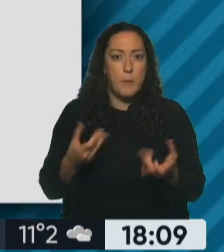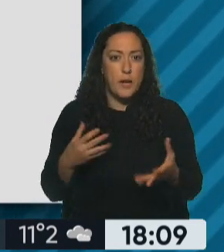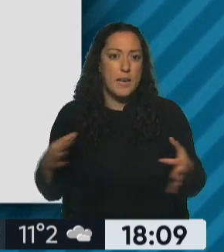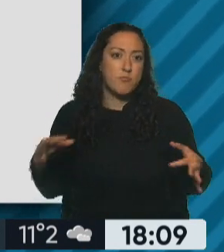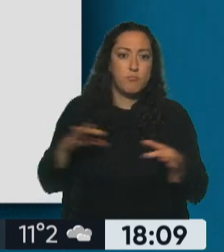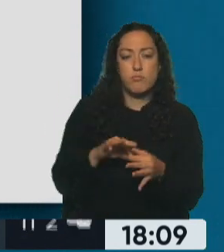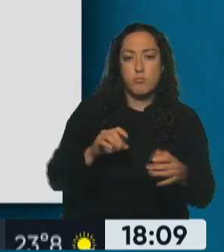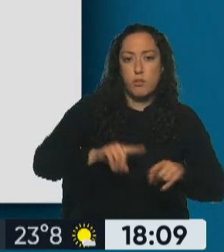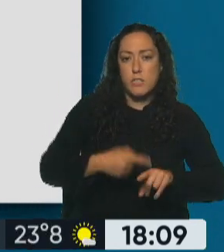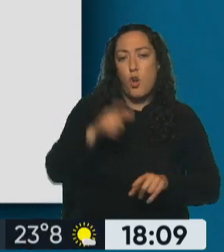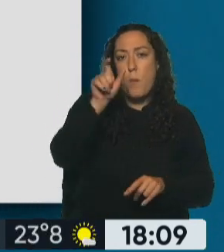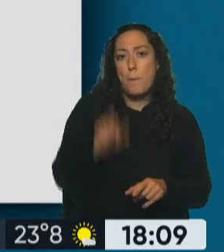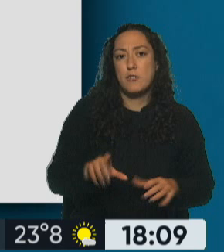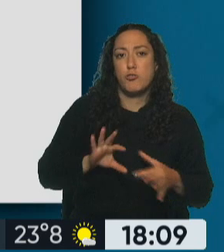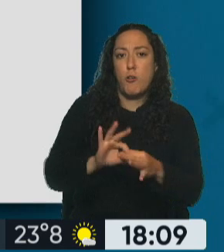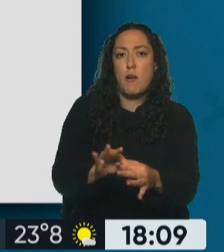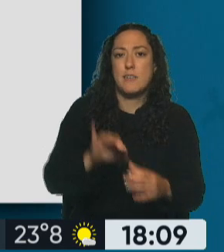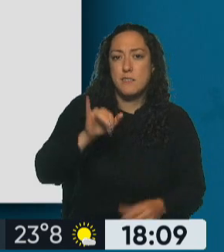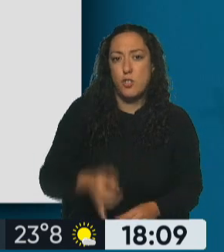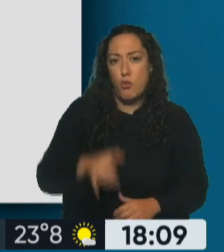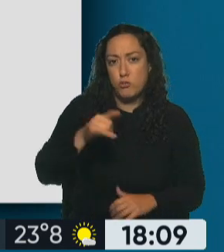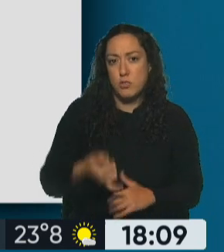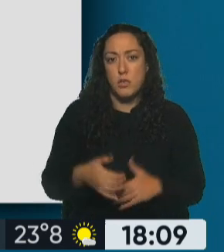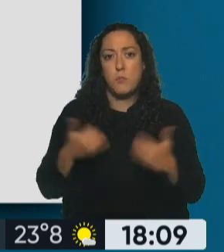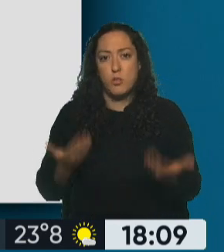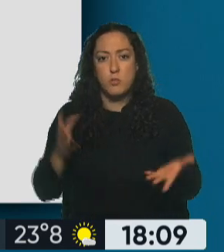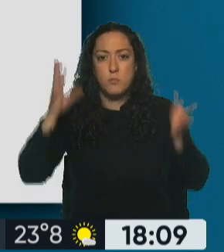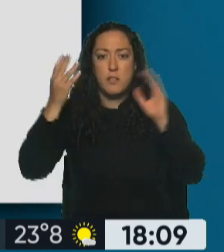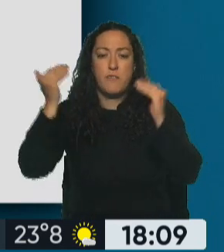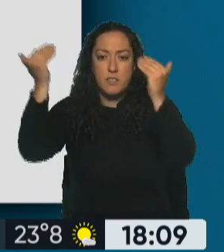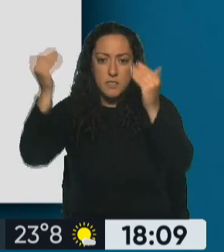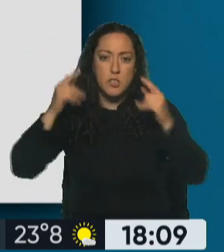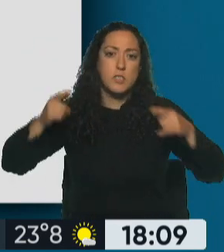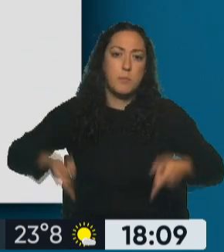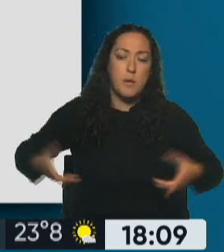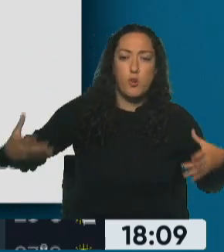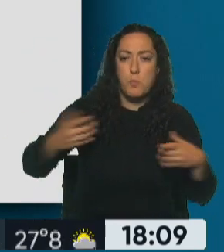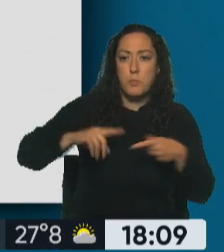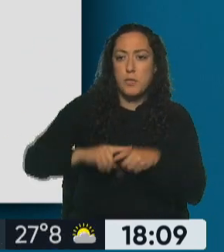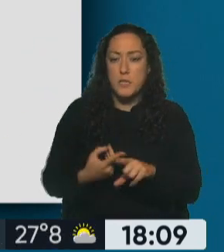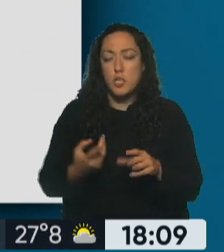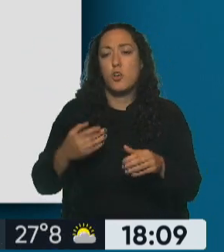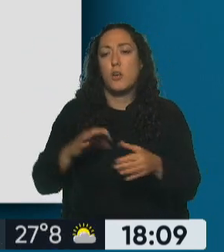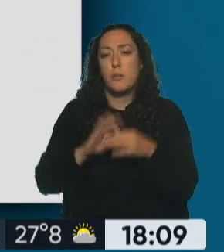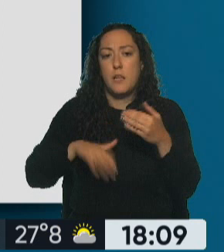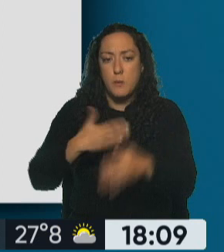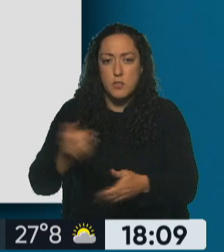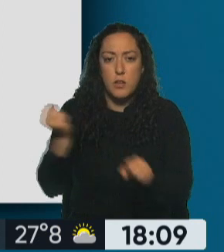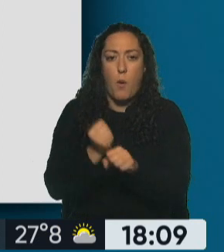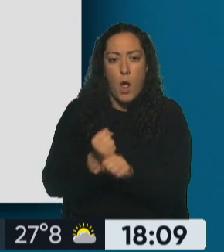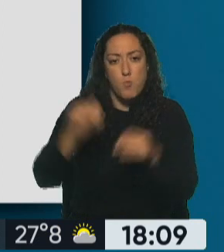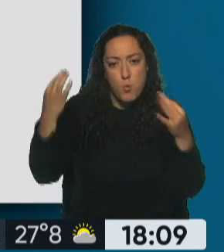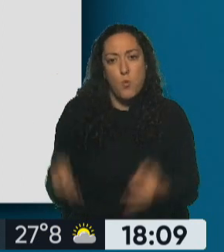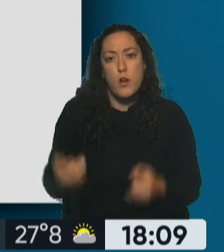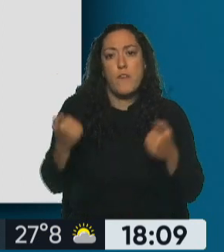asociadas a un partido político o a una persona. Felicito a Milei y a todos los miembros de La Libertad por el maravilloso trabajo que han realizado